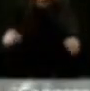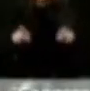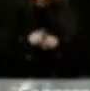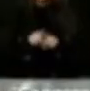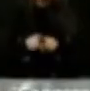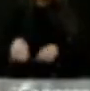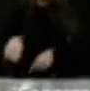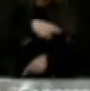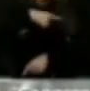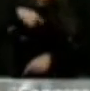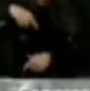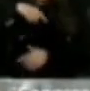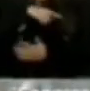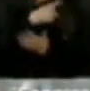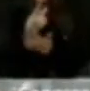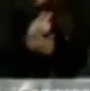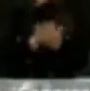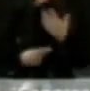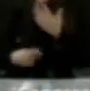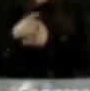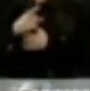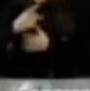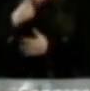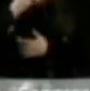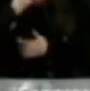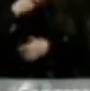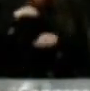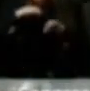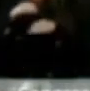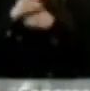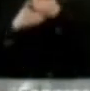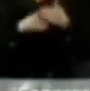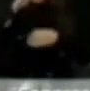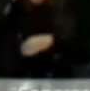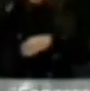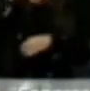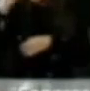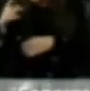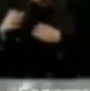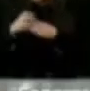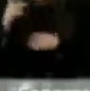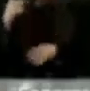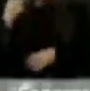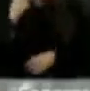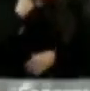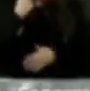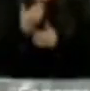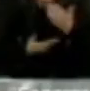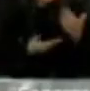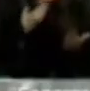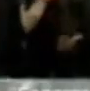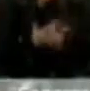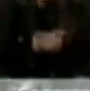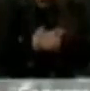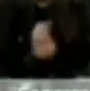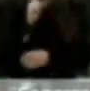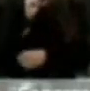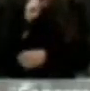por primera vez, la doctora Claudia Sheinbaum. Mire, sigue haciendo su posicionamiento el diputado Reginaldo Sandoval